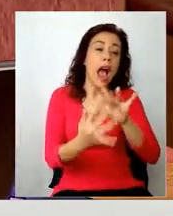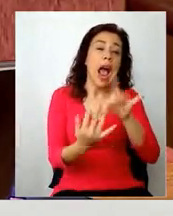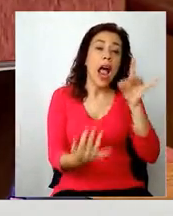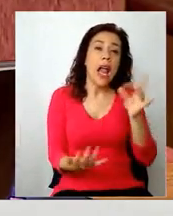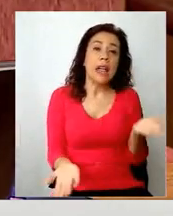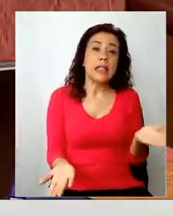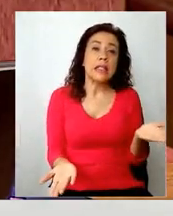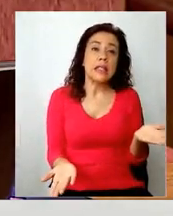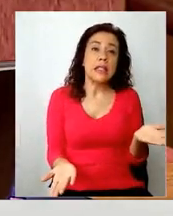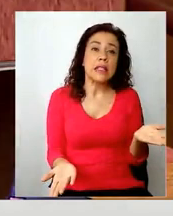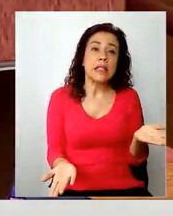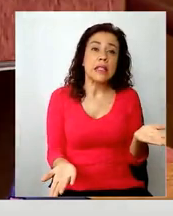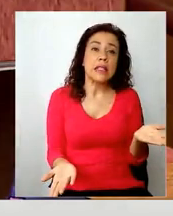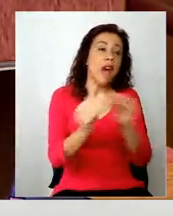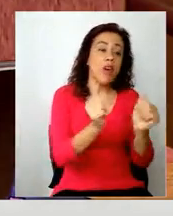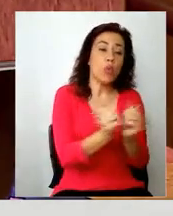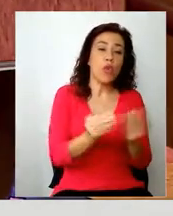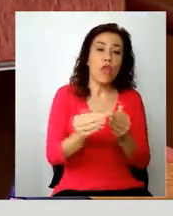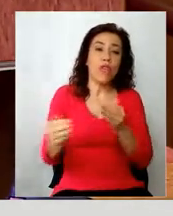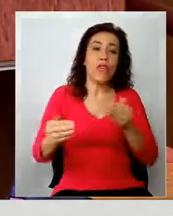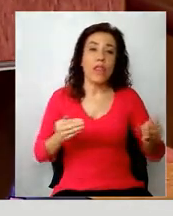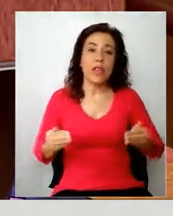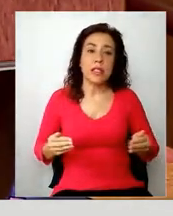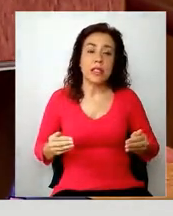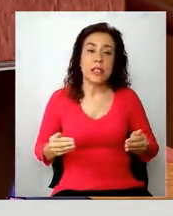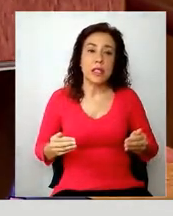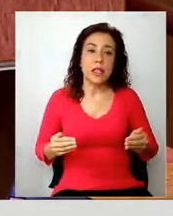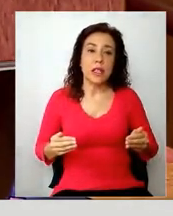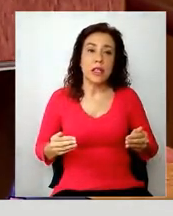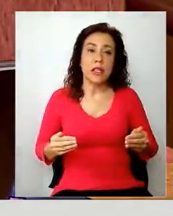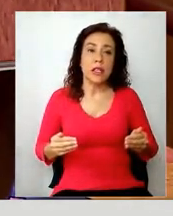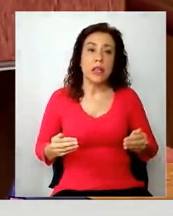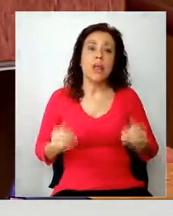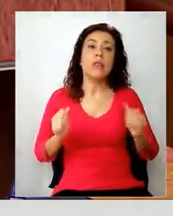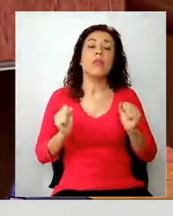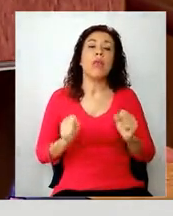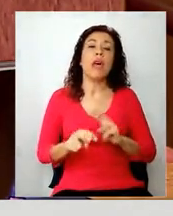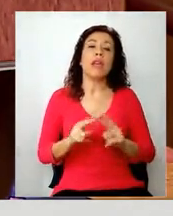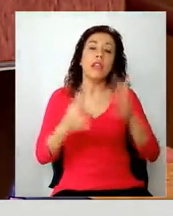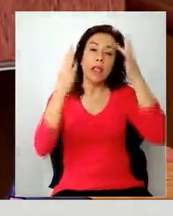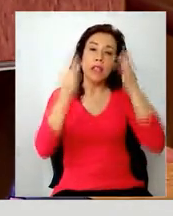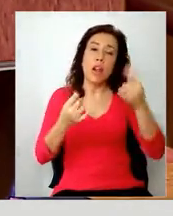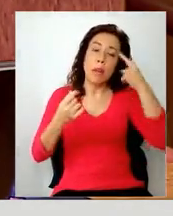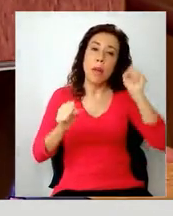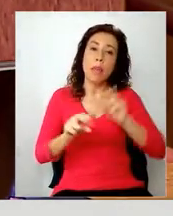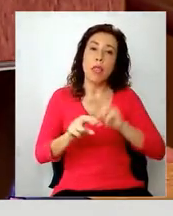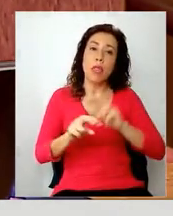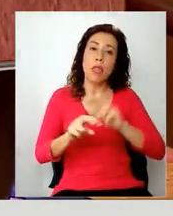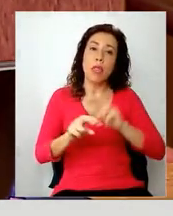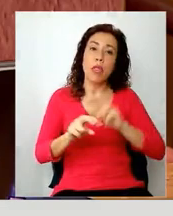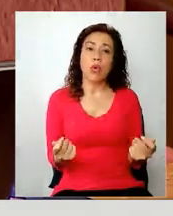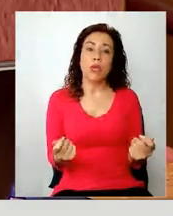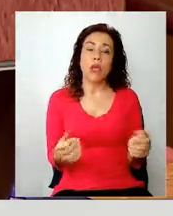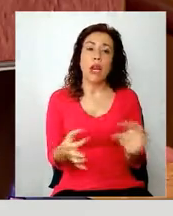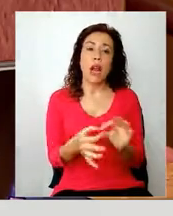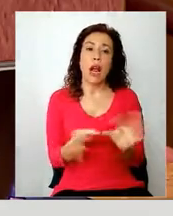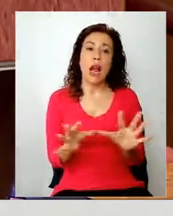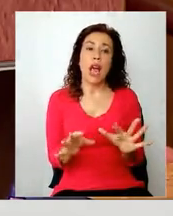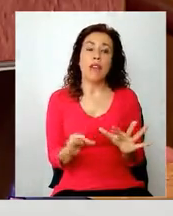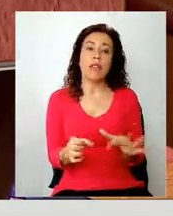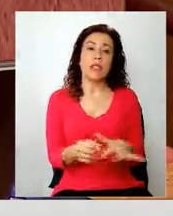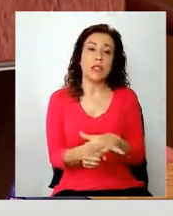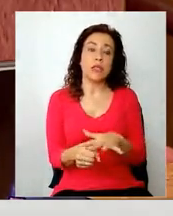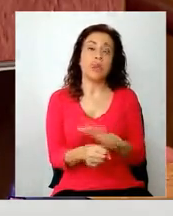reúnan con los vecinos y En definitiva se concreten medidas para solucionar esta grave situación que afecta